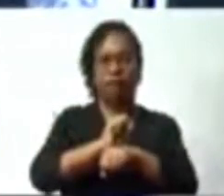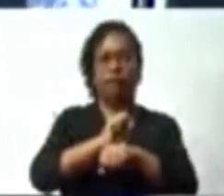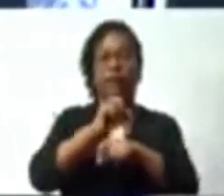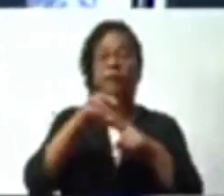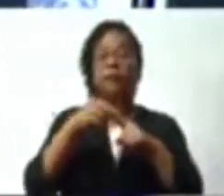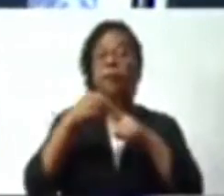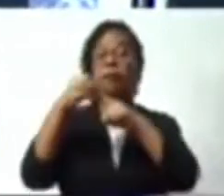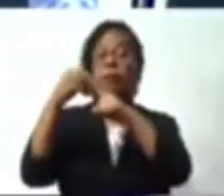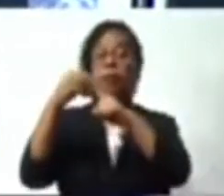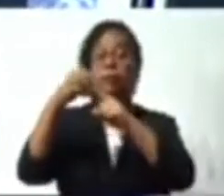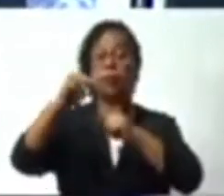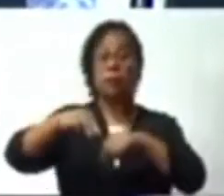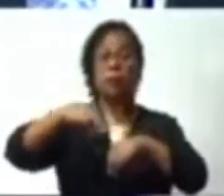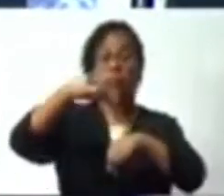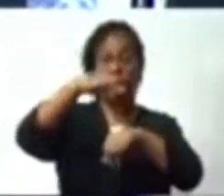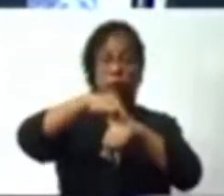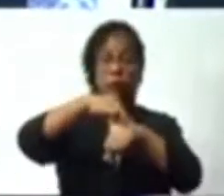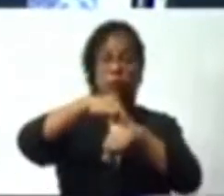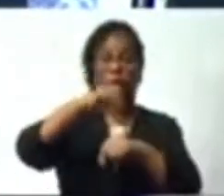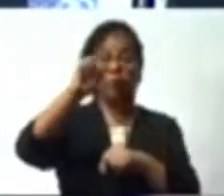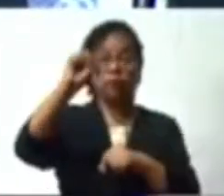municipio de Sánchez.